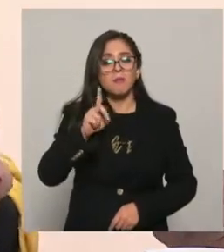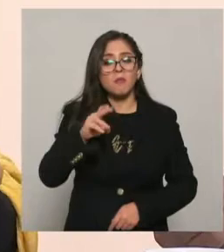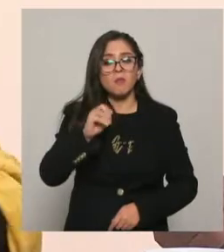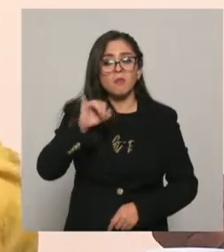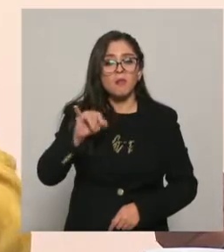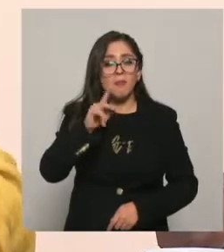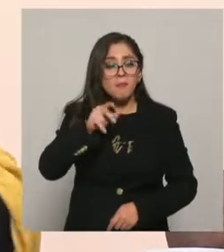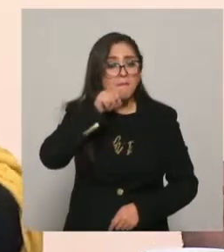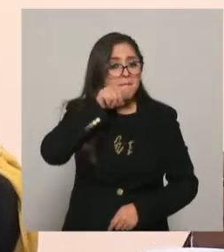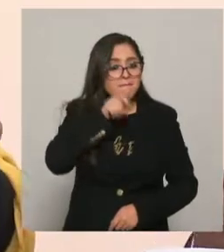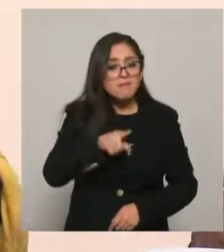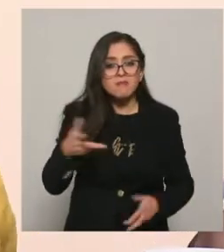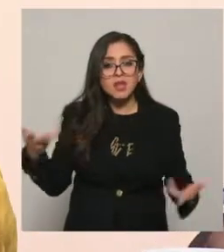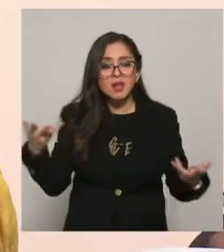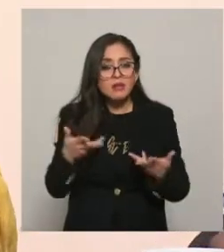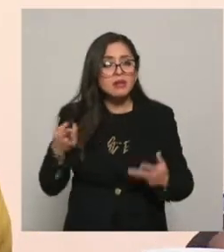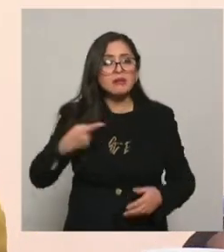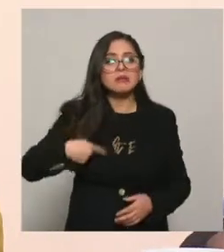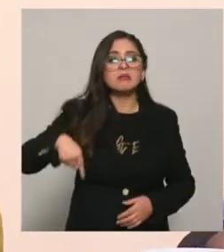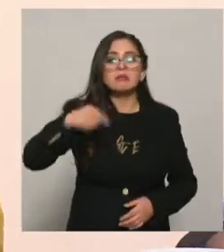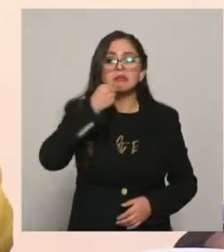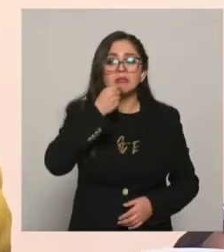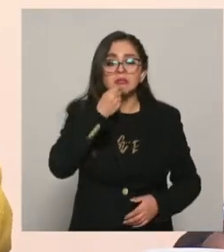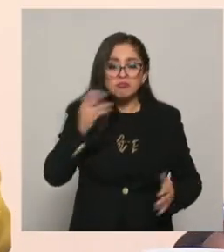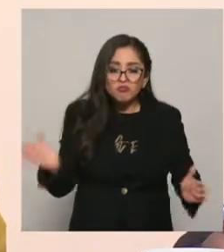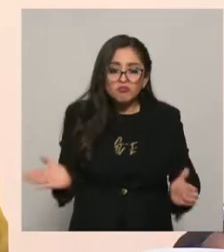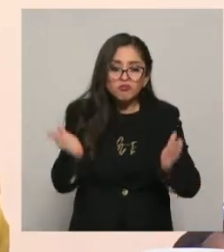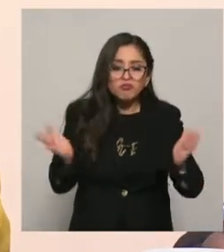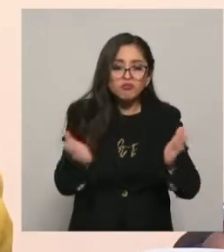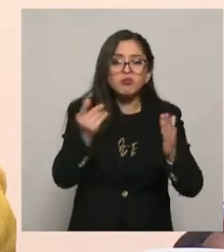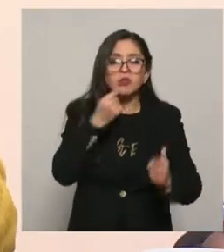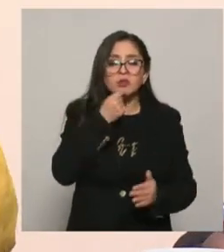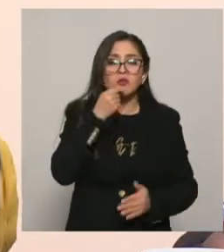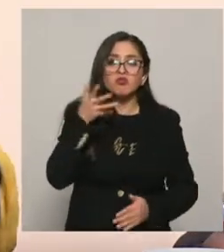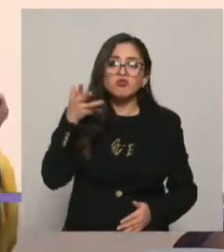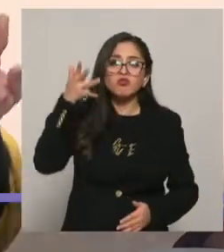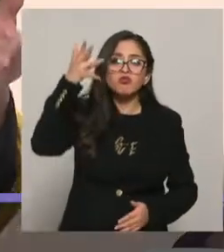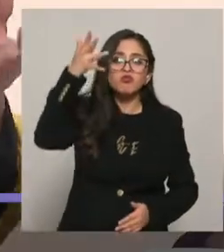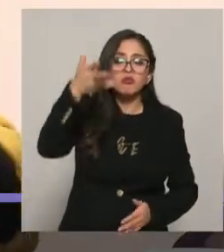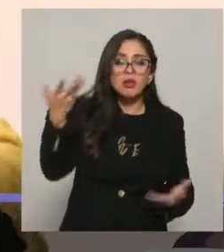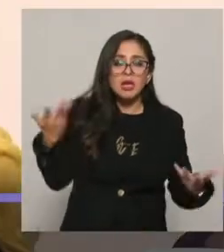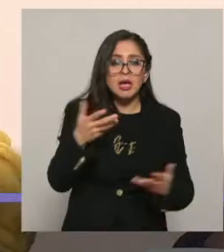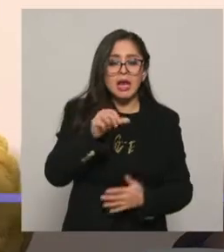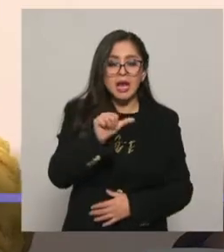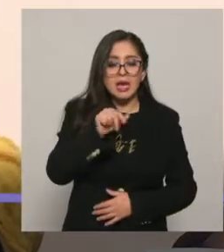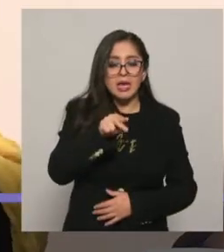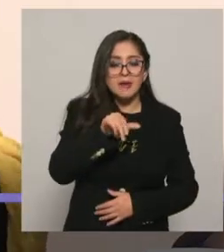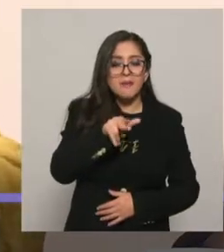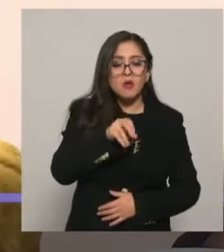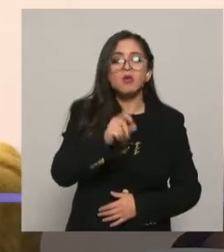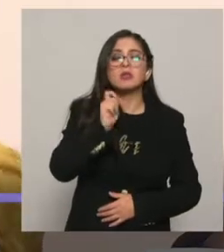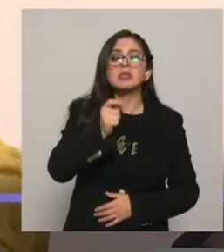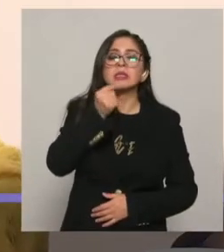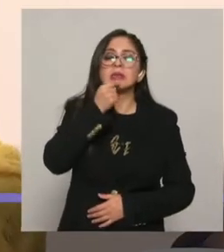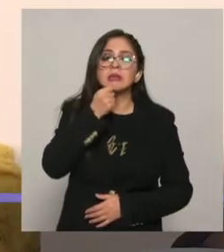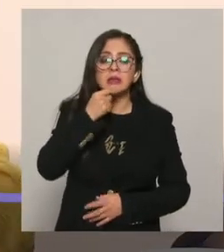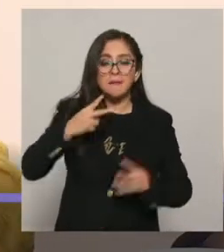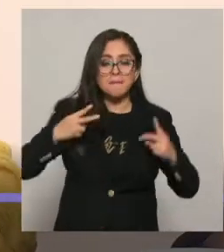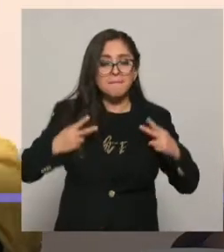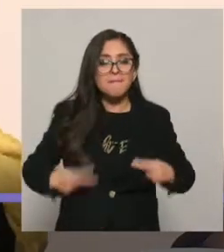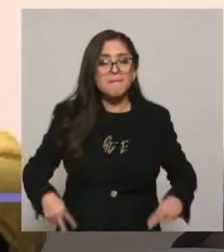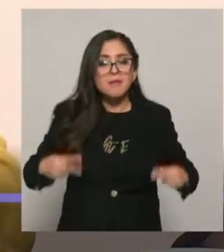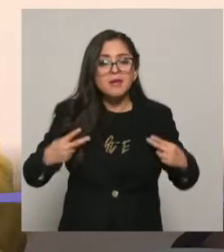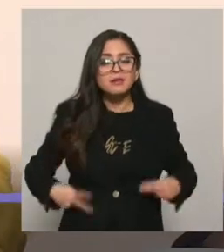los niños, los papás ya están encaminando a los niños para que sean animeros. Van los niños vestidos